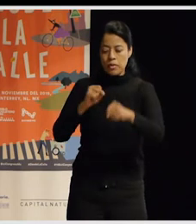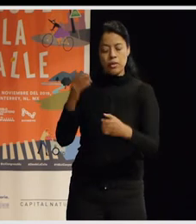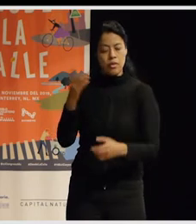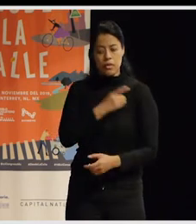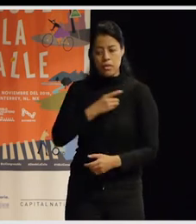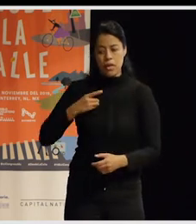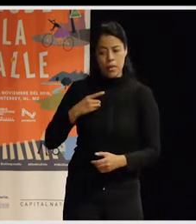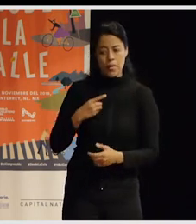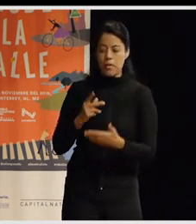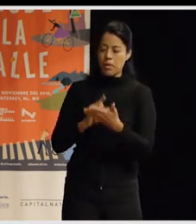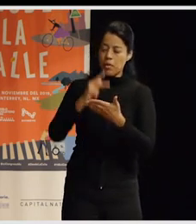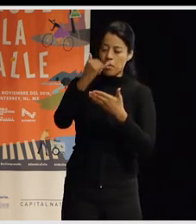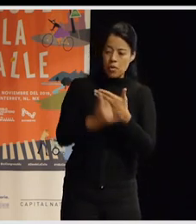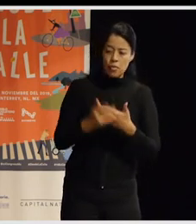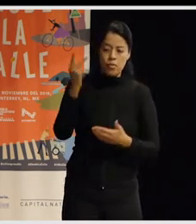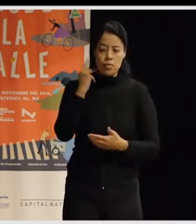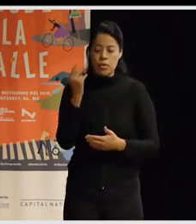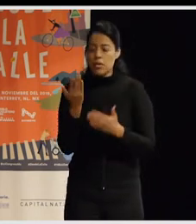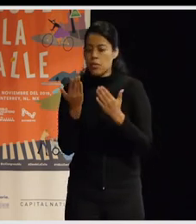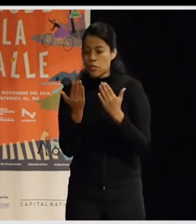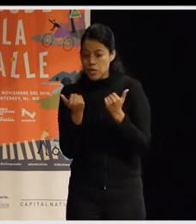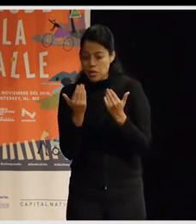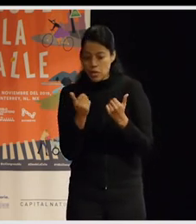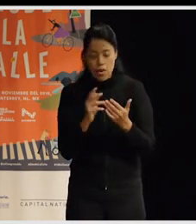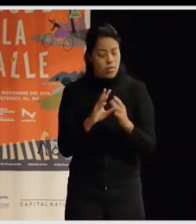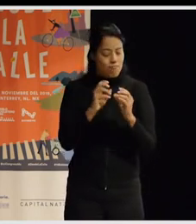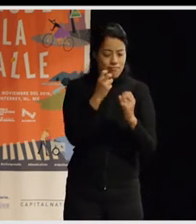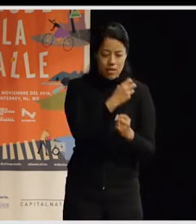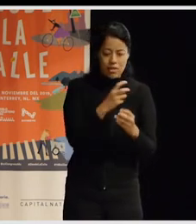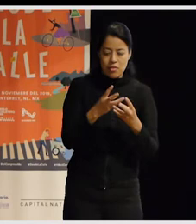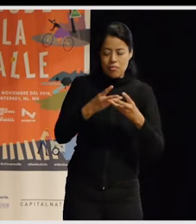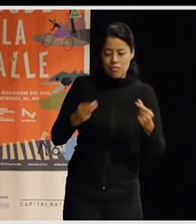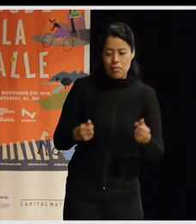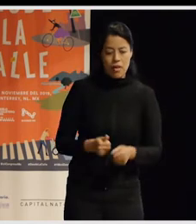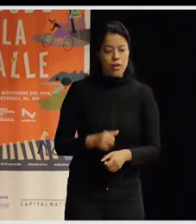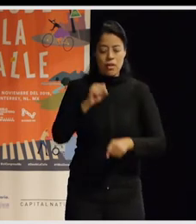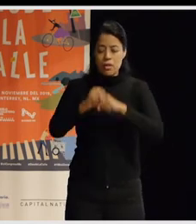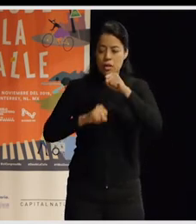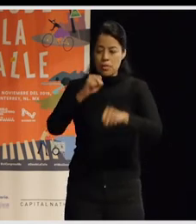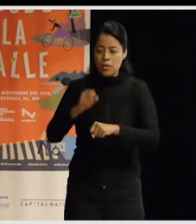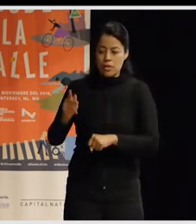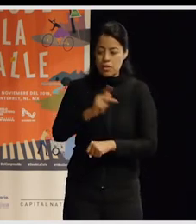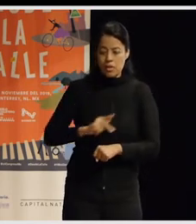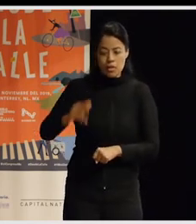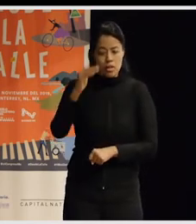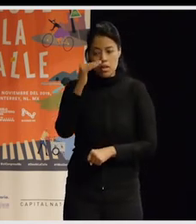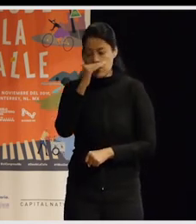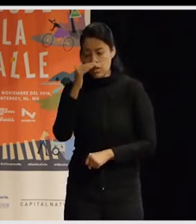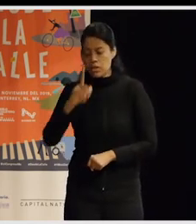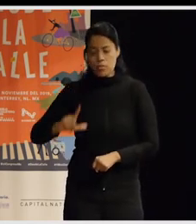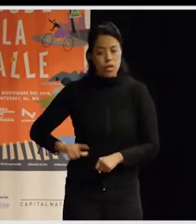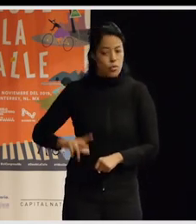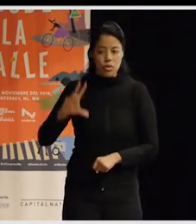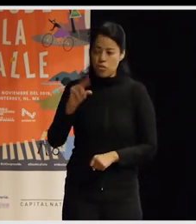política pública sí o sí porque si no el programa va a desaparecer la segunda es que ningún sistema de bicicleta pública es gratis para los gobiernos tienen que